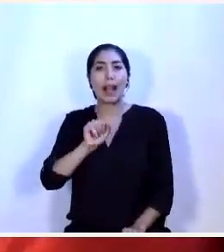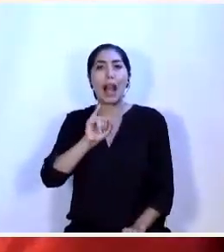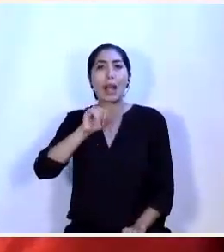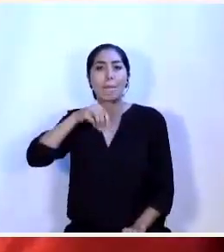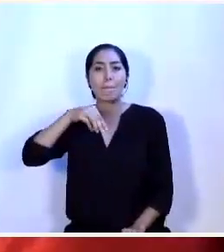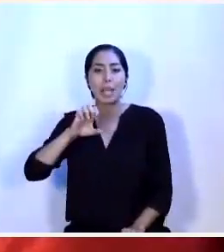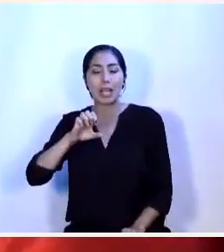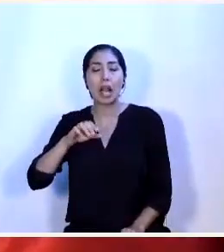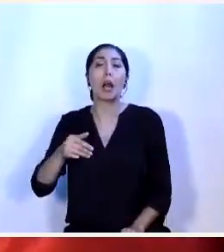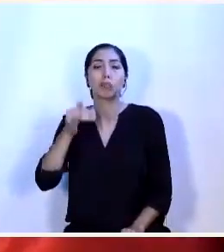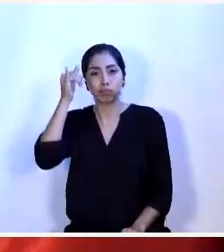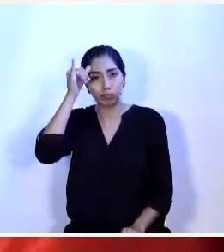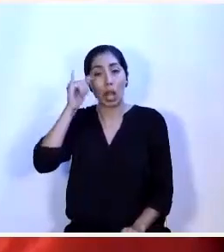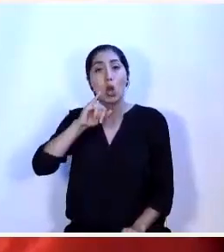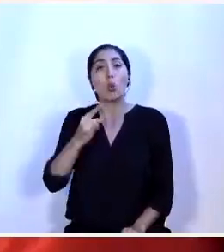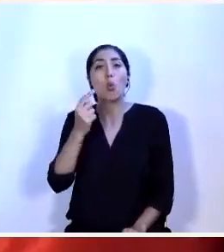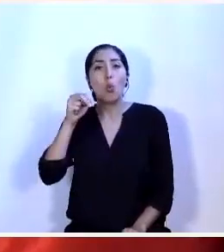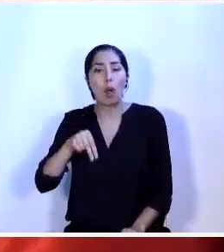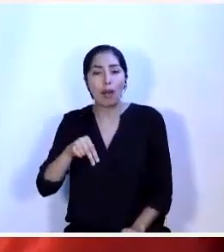Juan,